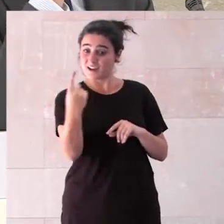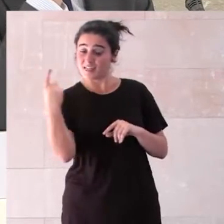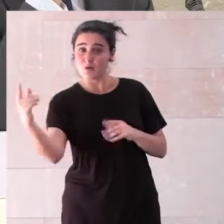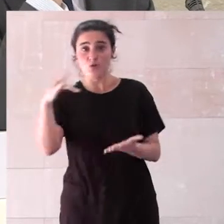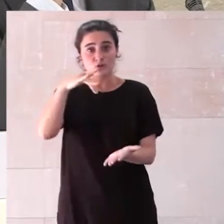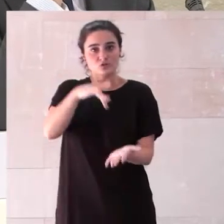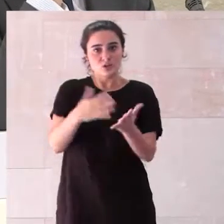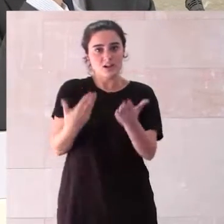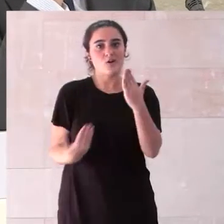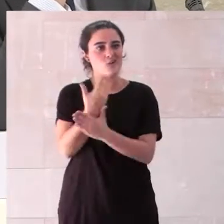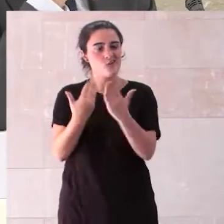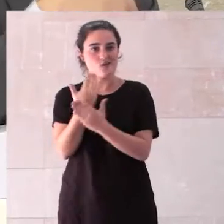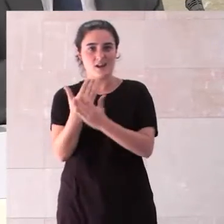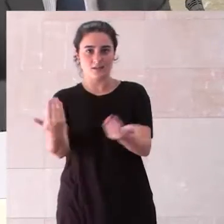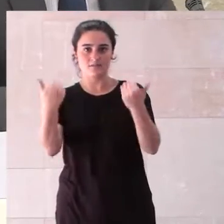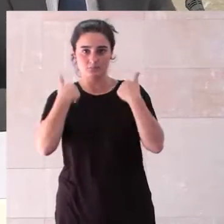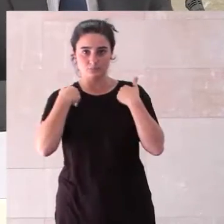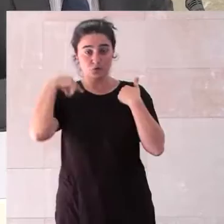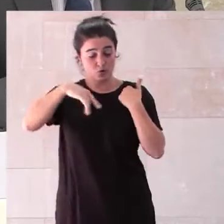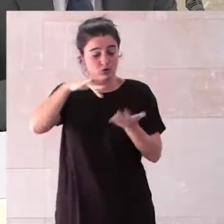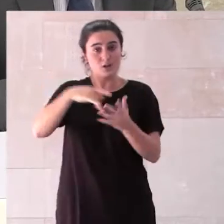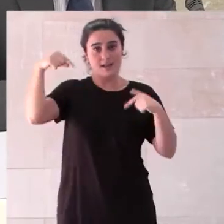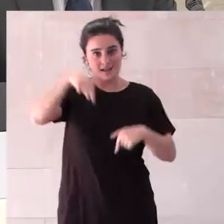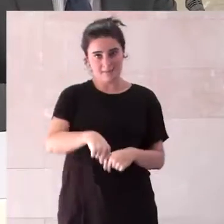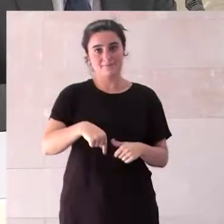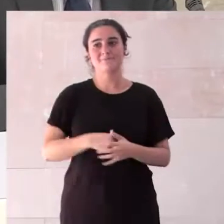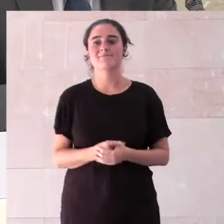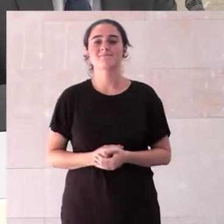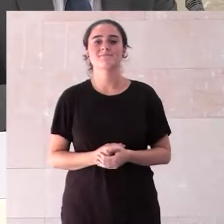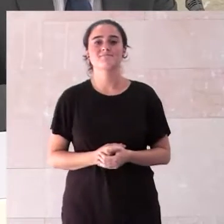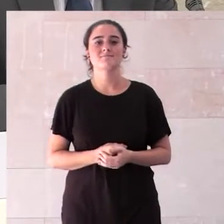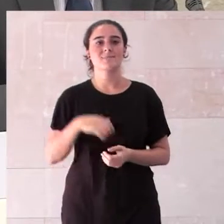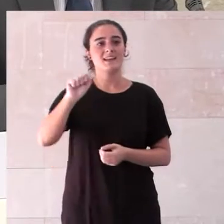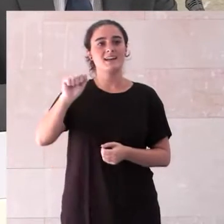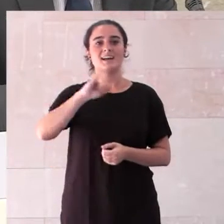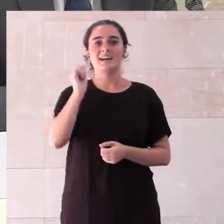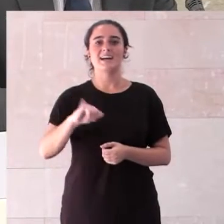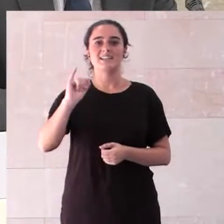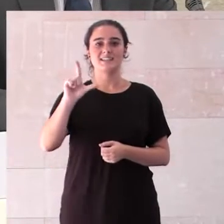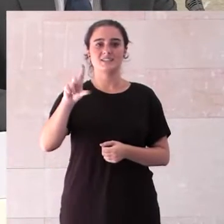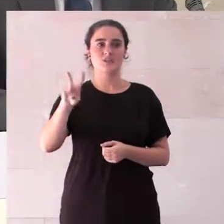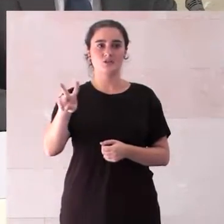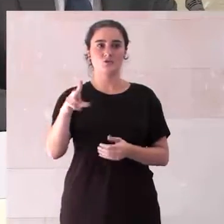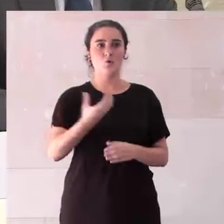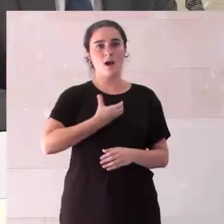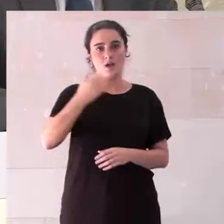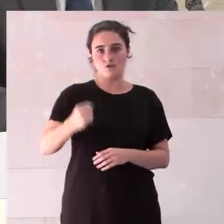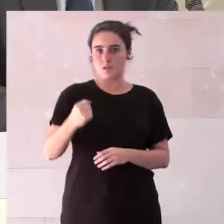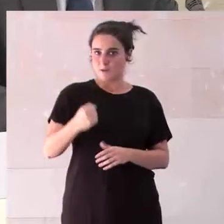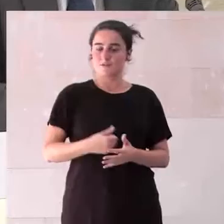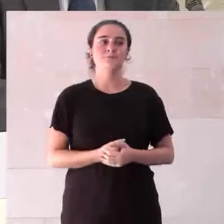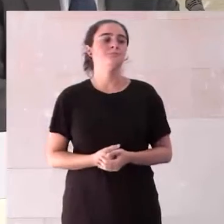ocasión. Hoy se celebra en Iruraiz Gauna. Es Acilu, el ayuntamiento en el que estamos. Ese